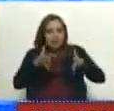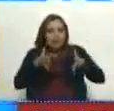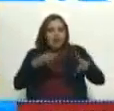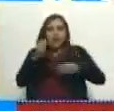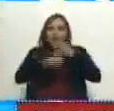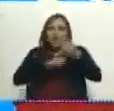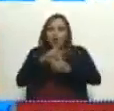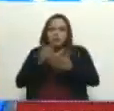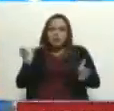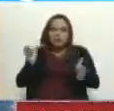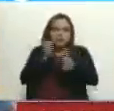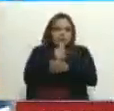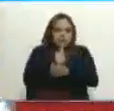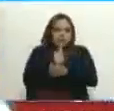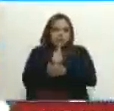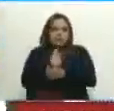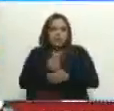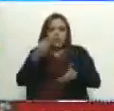retomar